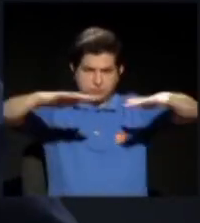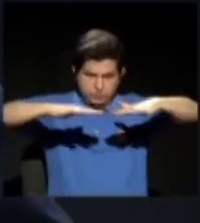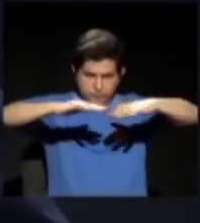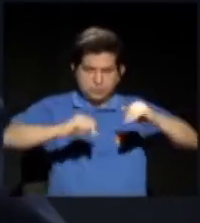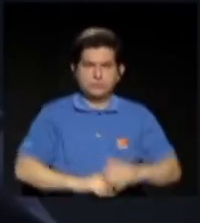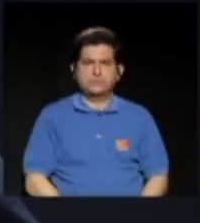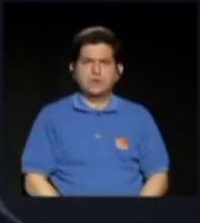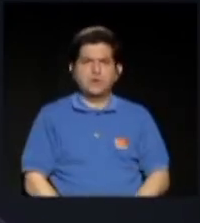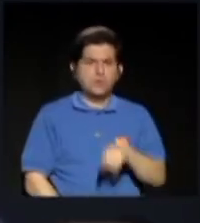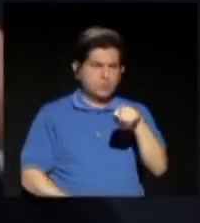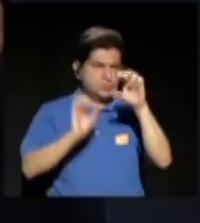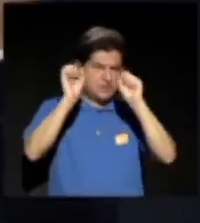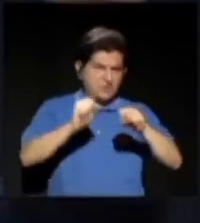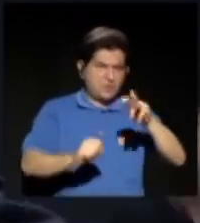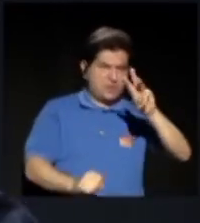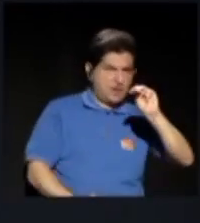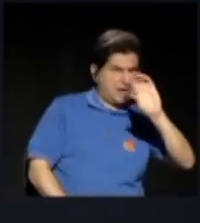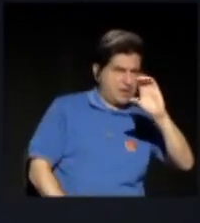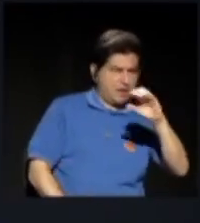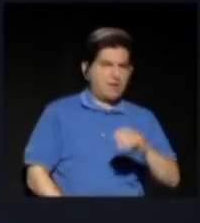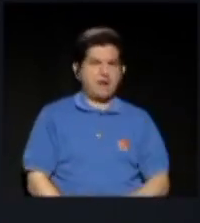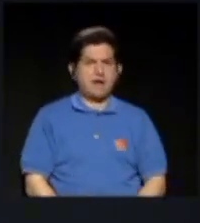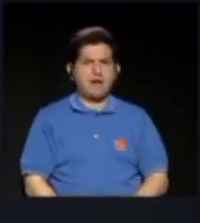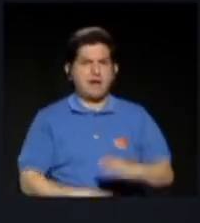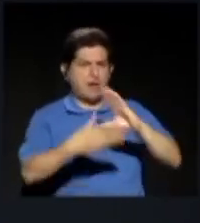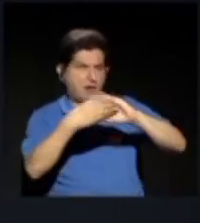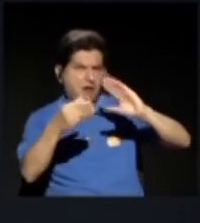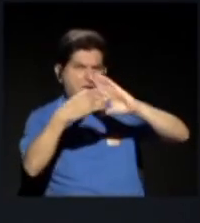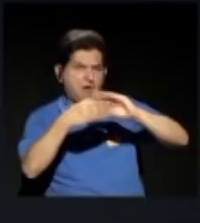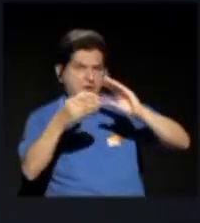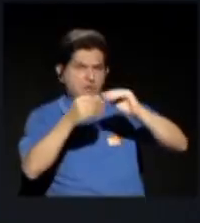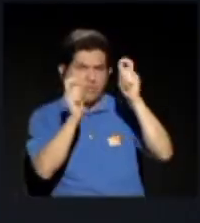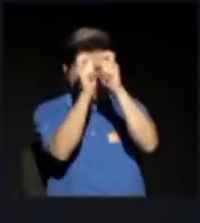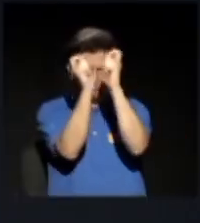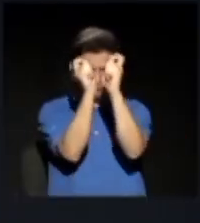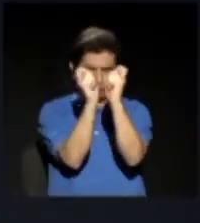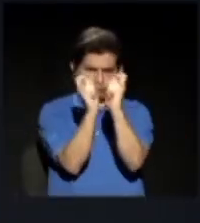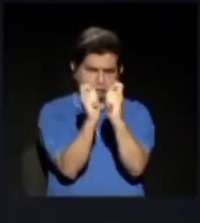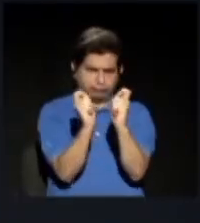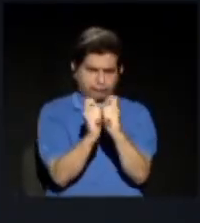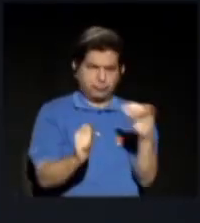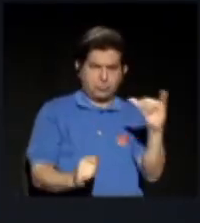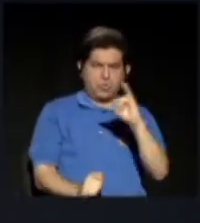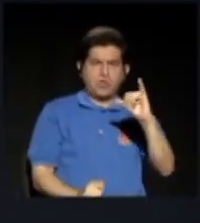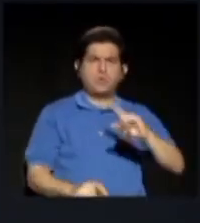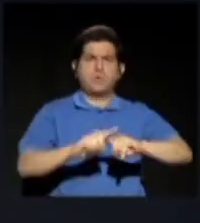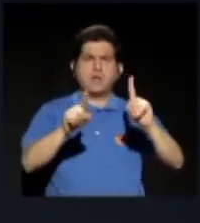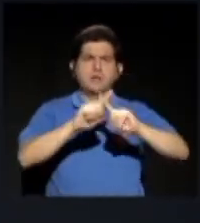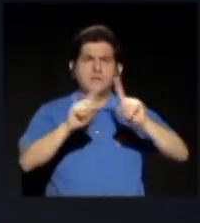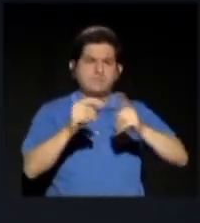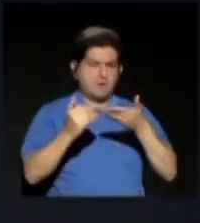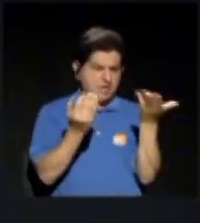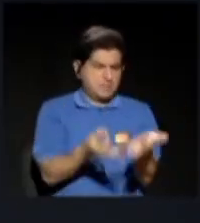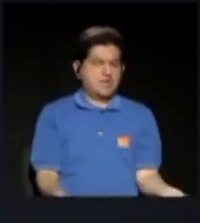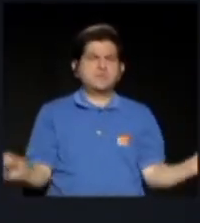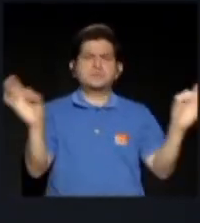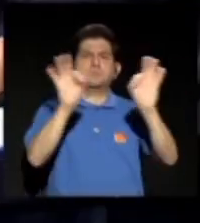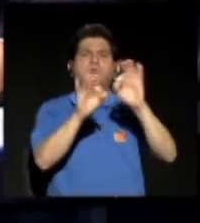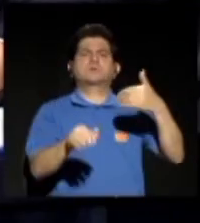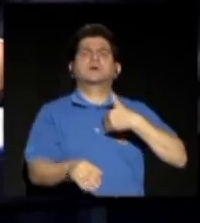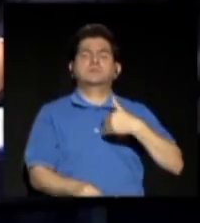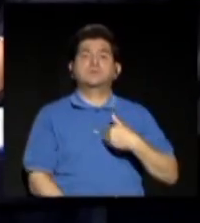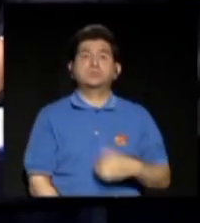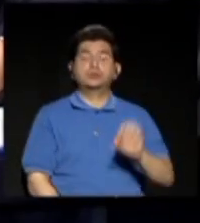quiere, don Milton, contar un poco de esos detalles y también de las otras diferencias importantes en la canasta?